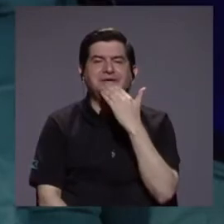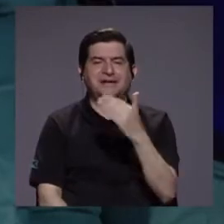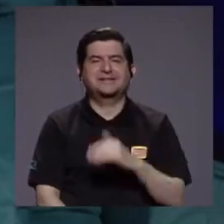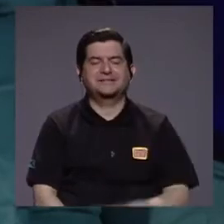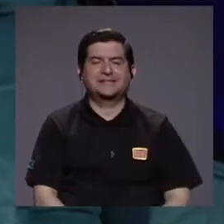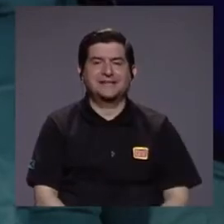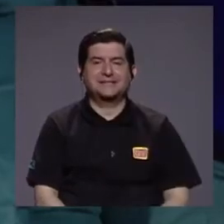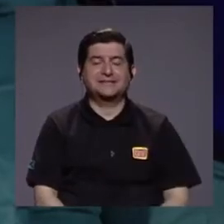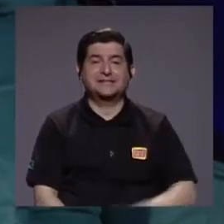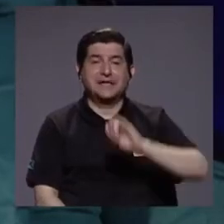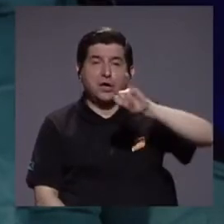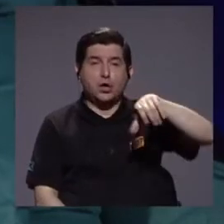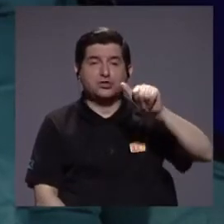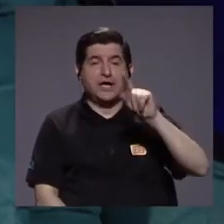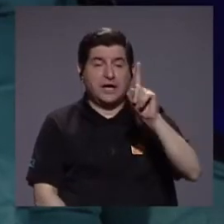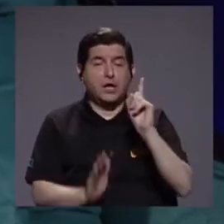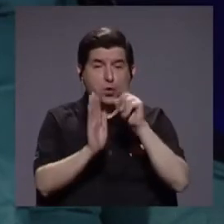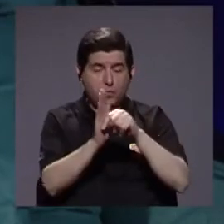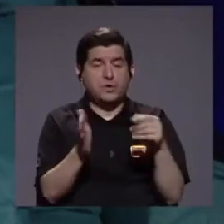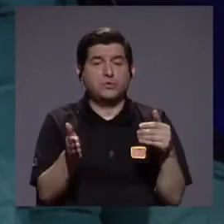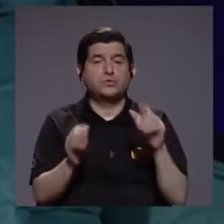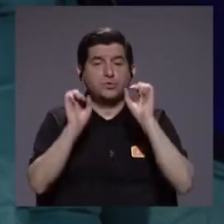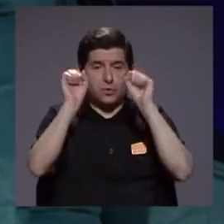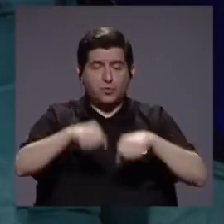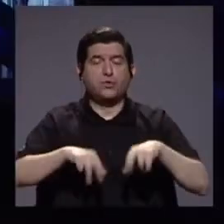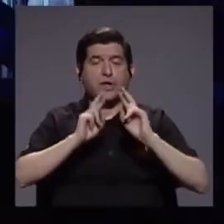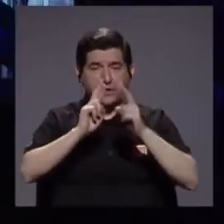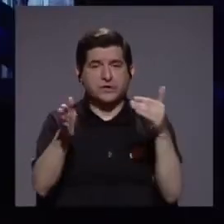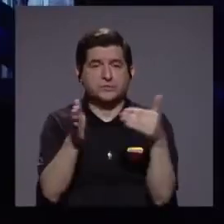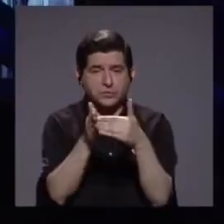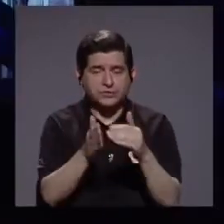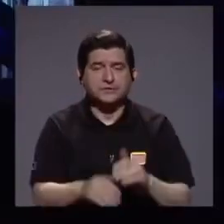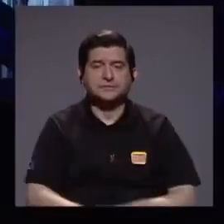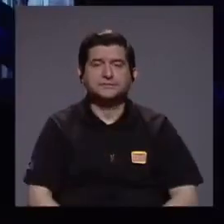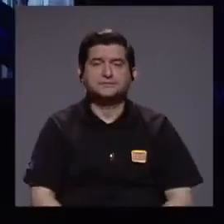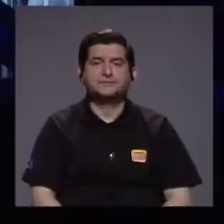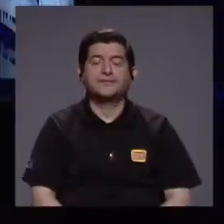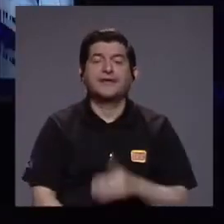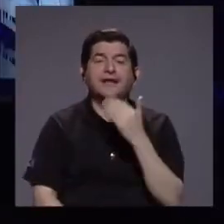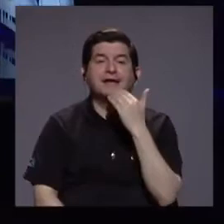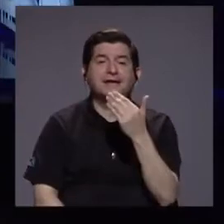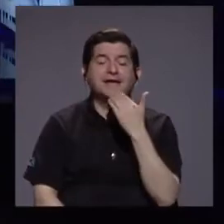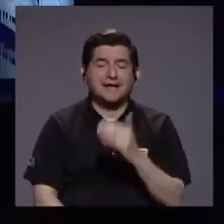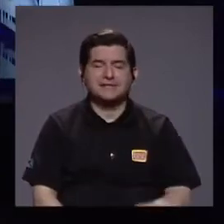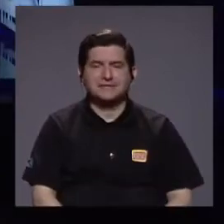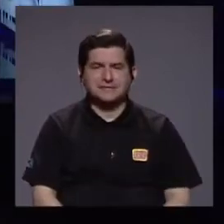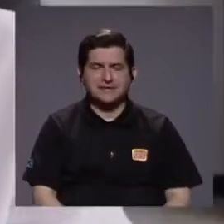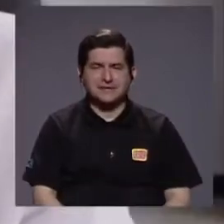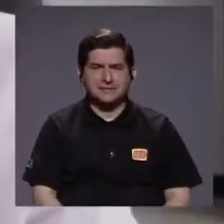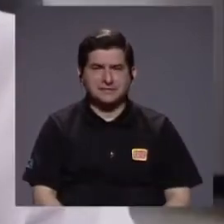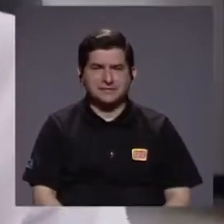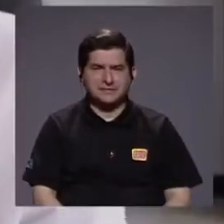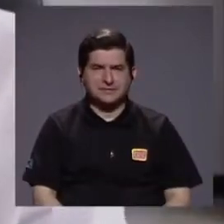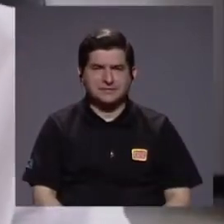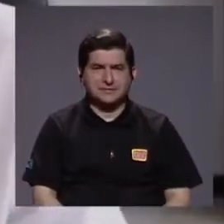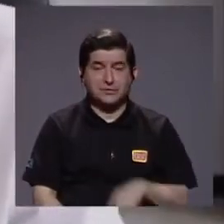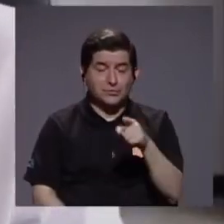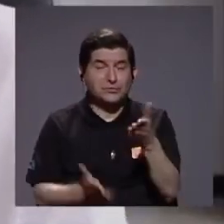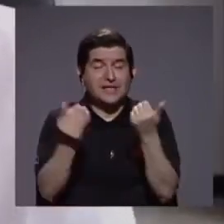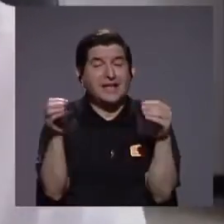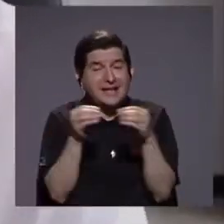gracias. Don José Ángel cuenta con 1 minuto para una réplica. Muchas gracias, doña Lisbeth. Ya veo que querías como ir a